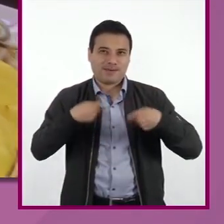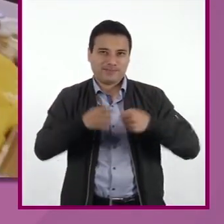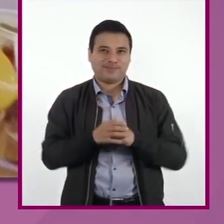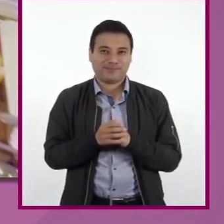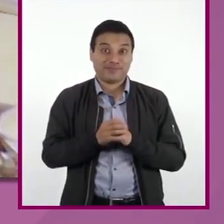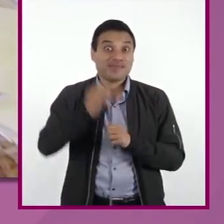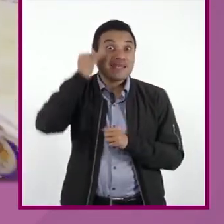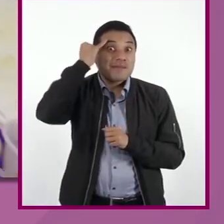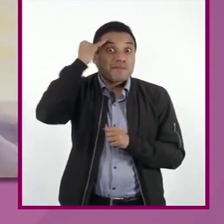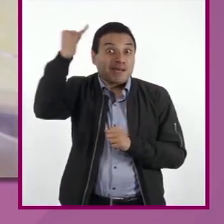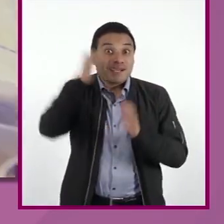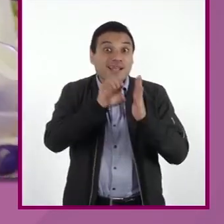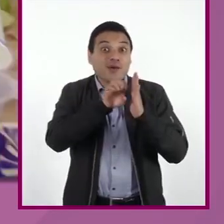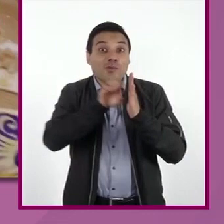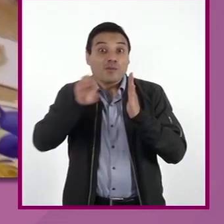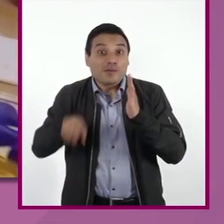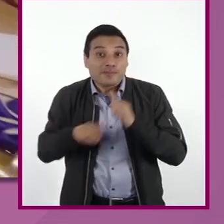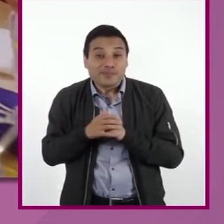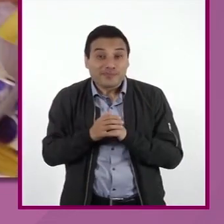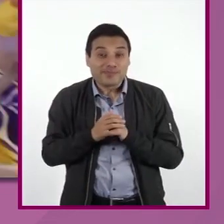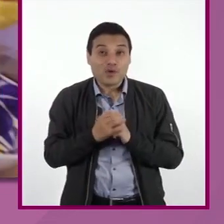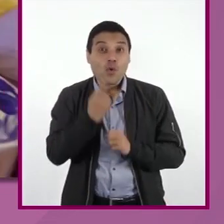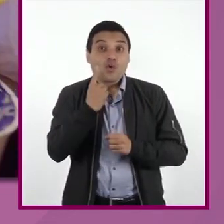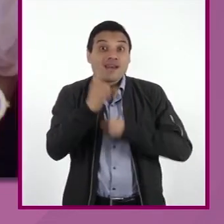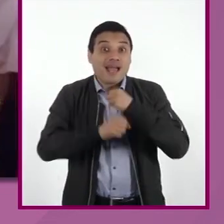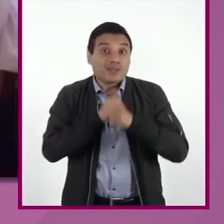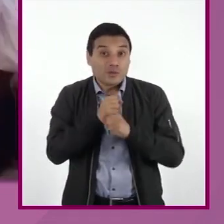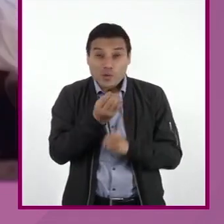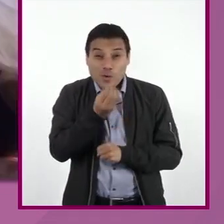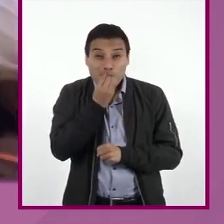un año sin comer alimentos preparados con maíz?